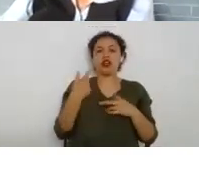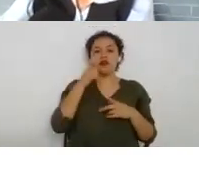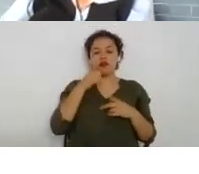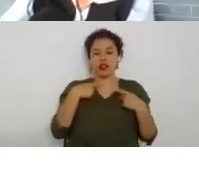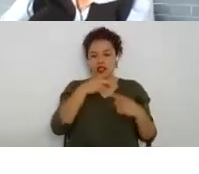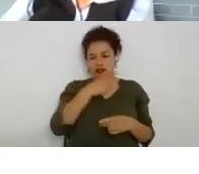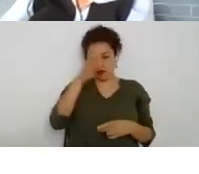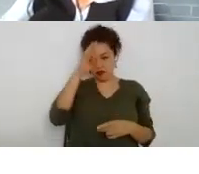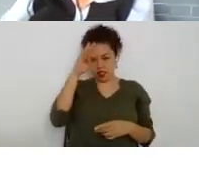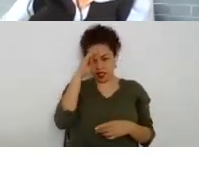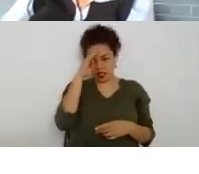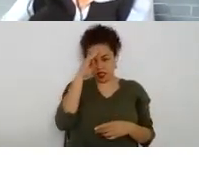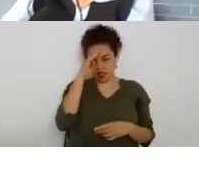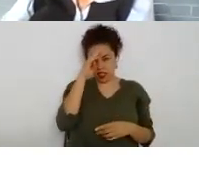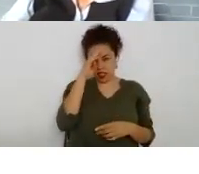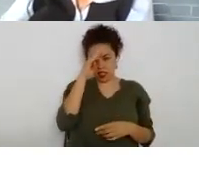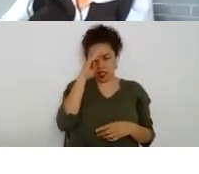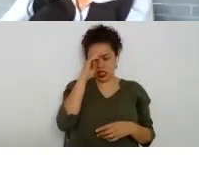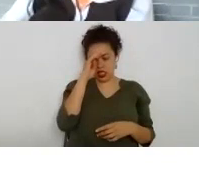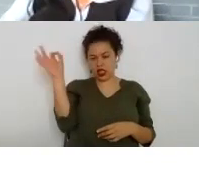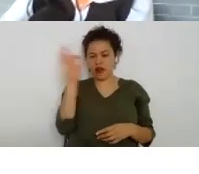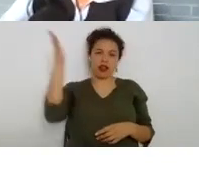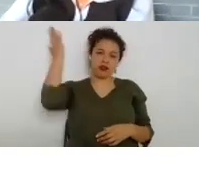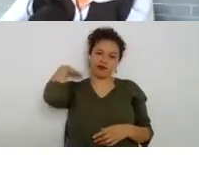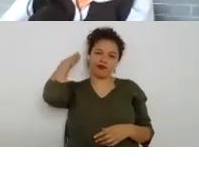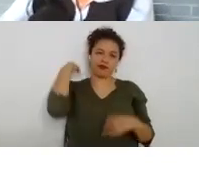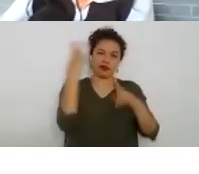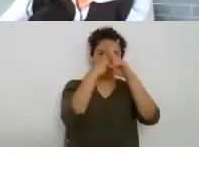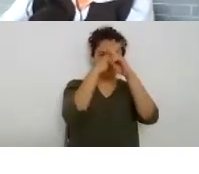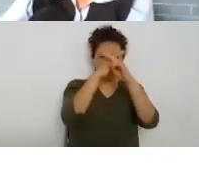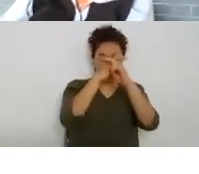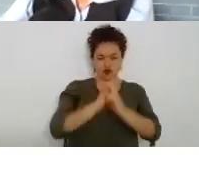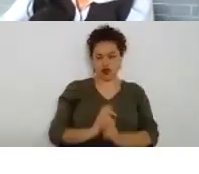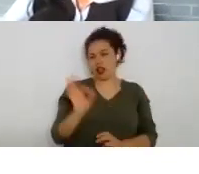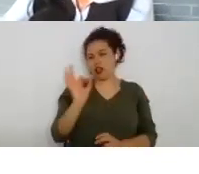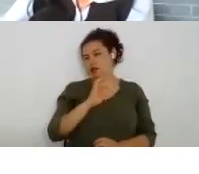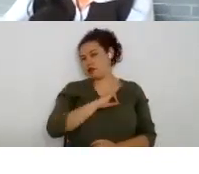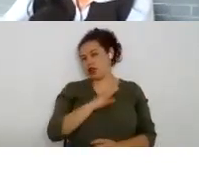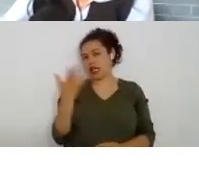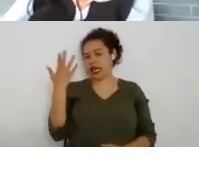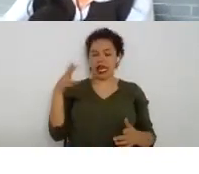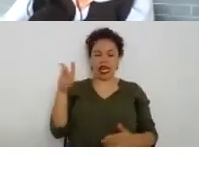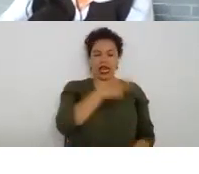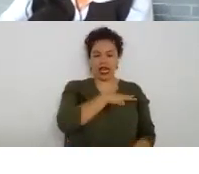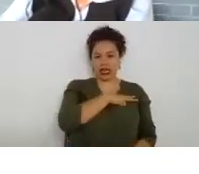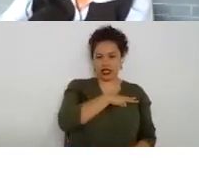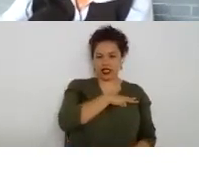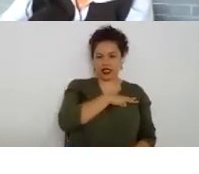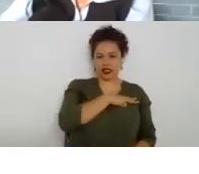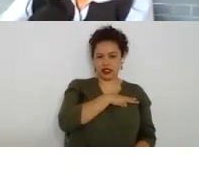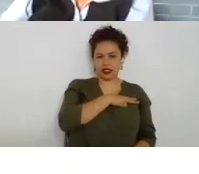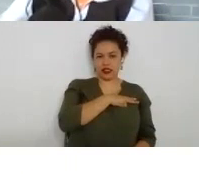que la víctima puede tener una lesión en la columna vertebral. ¿De acuerdo? Esto con el fin de ¿qué? De siempre mover